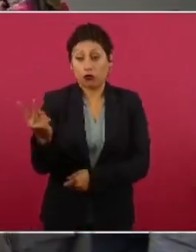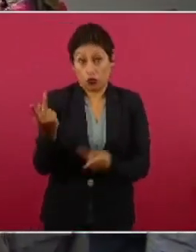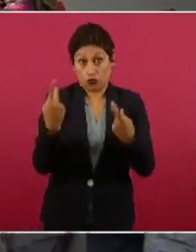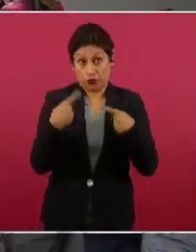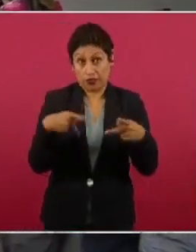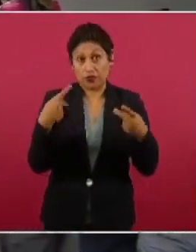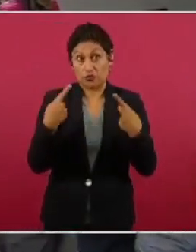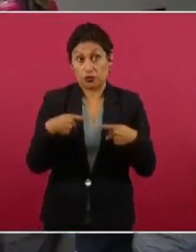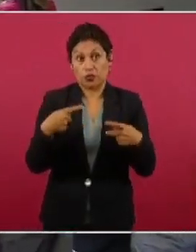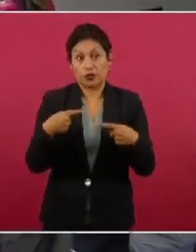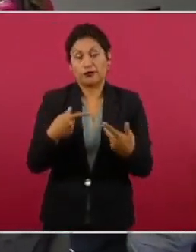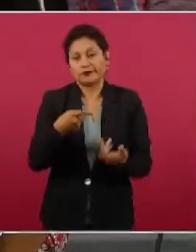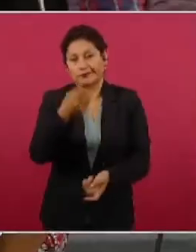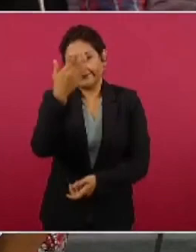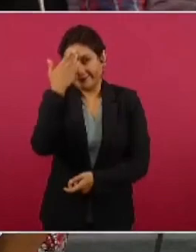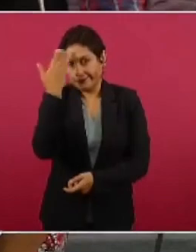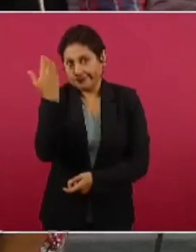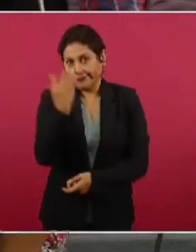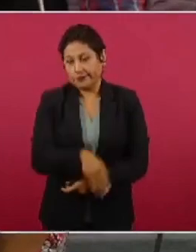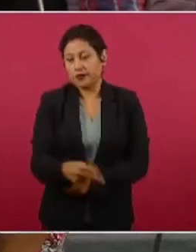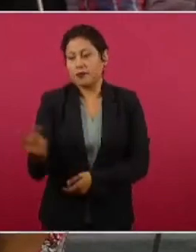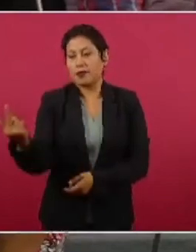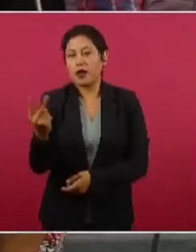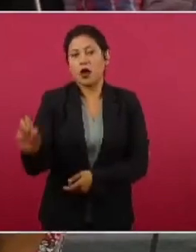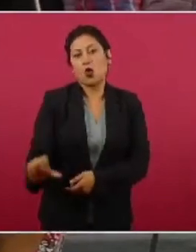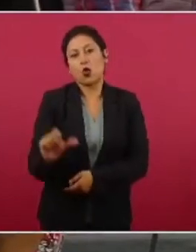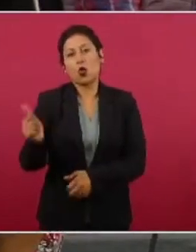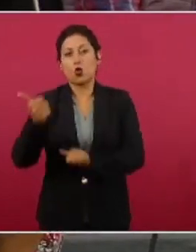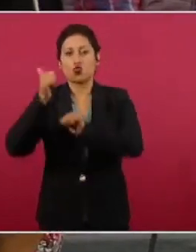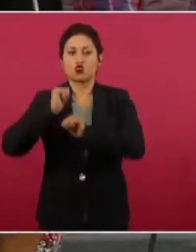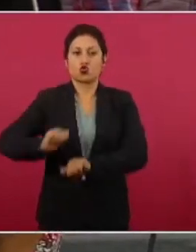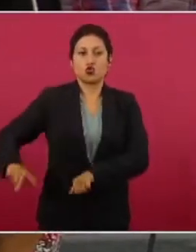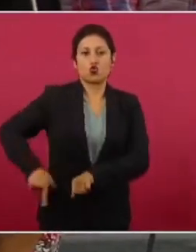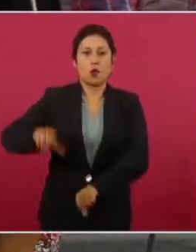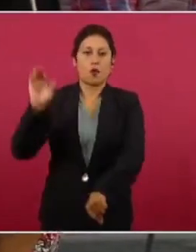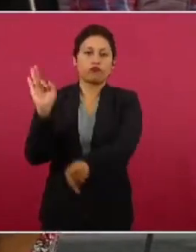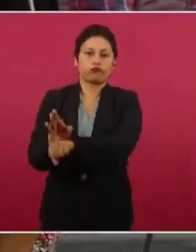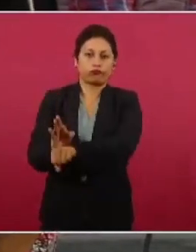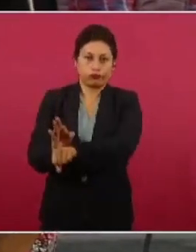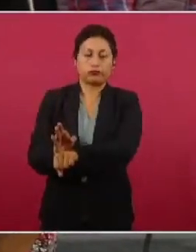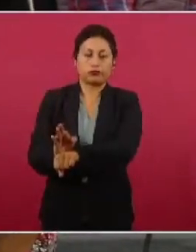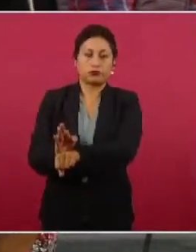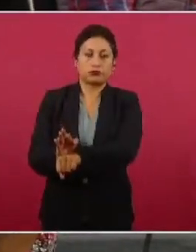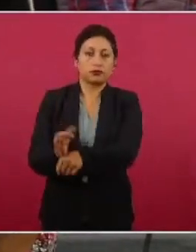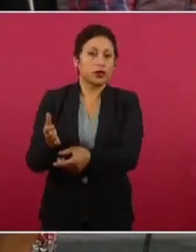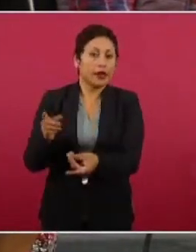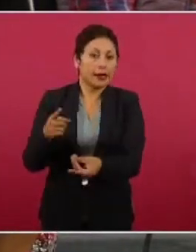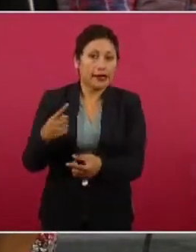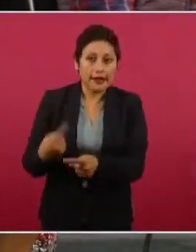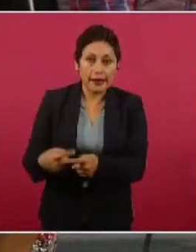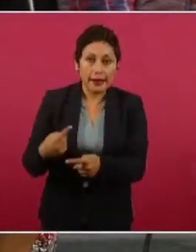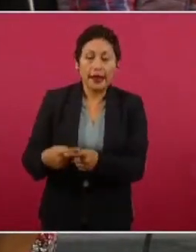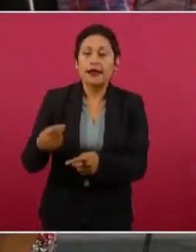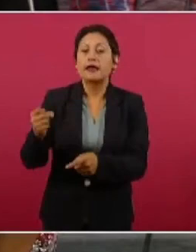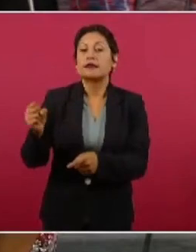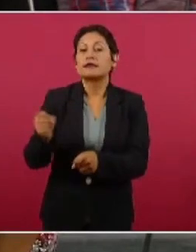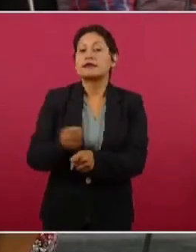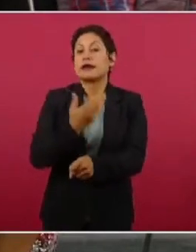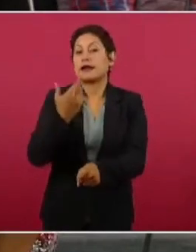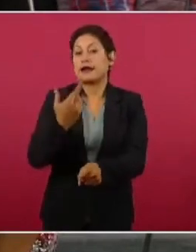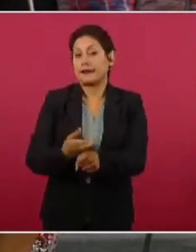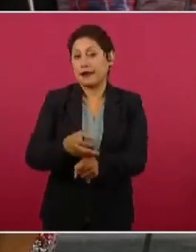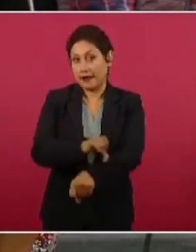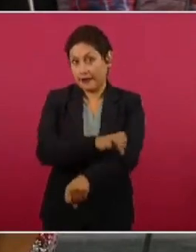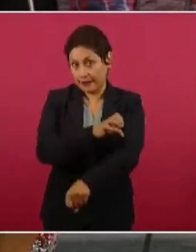como siempre sucede, se dicen protegidos por funcionarios, se dicen protegidos por la Secretaría de Energía, se dicen protegidos por el titular